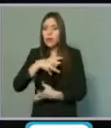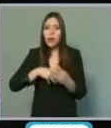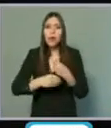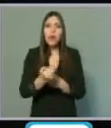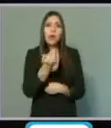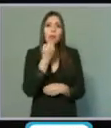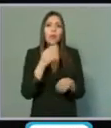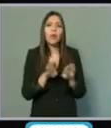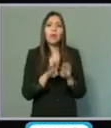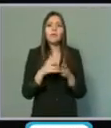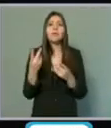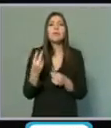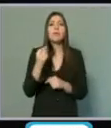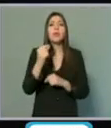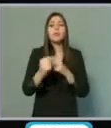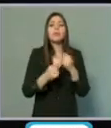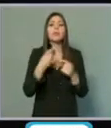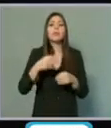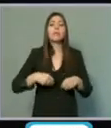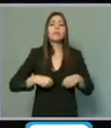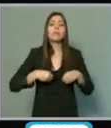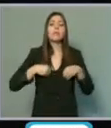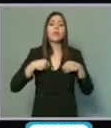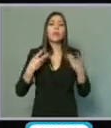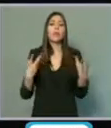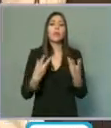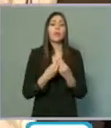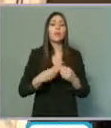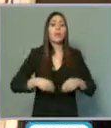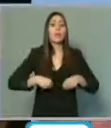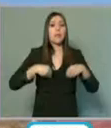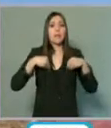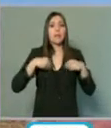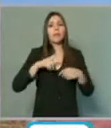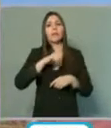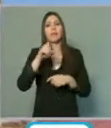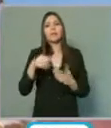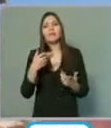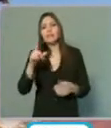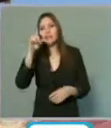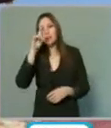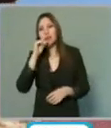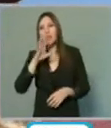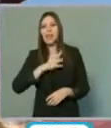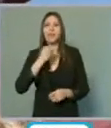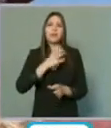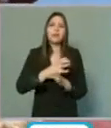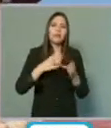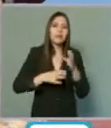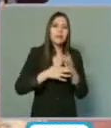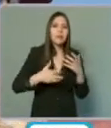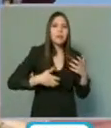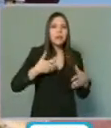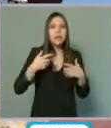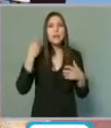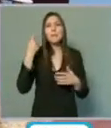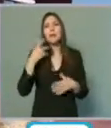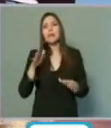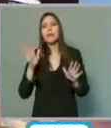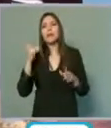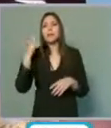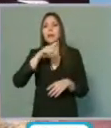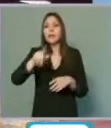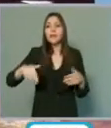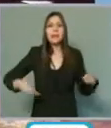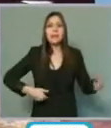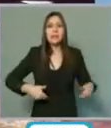y construyen una vida juntos. Wow. Finalmente, bueno, desde luego hay tropiezos, hay desencuentros, hay cosas, pero esta obra lo que nos hace